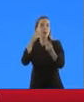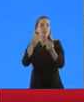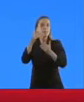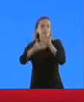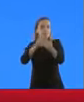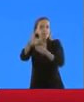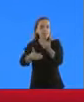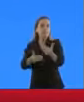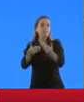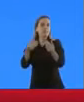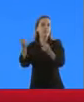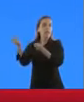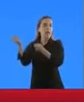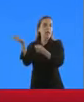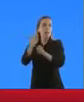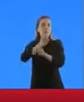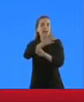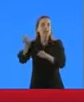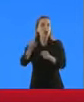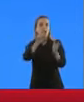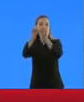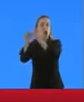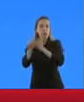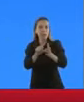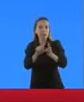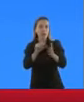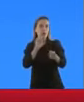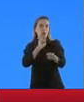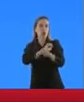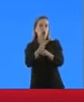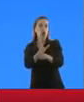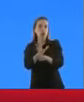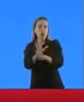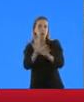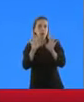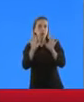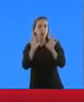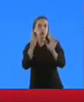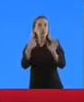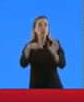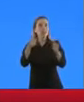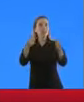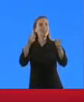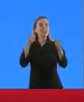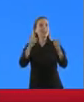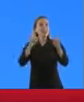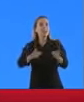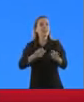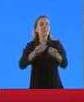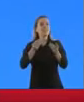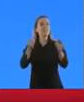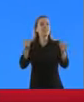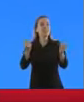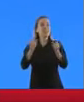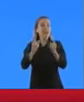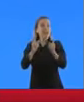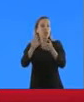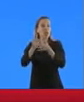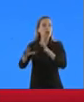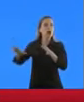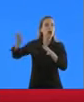distraer y que el gobierno crea que ella no tiene nada que ver con las políticas que gestó. Es muy posible